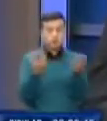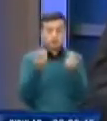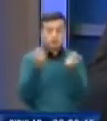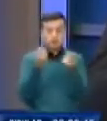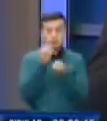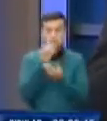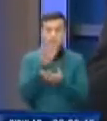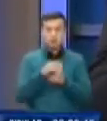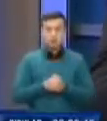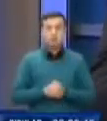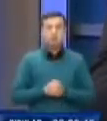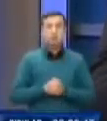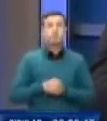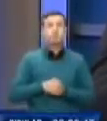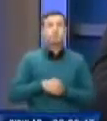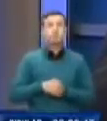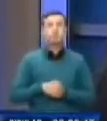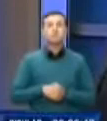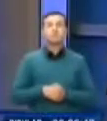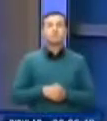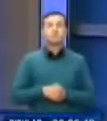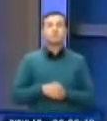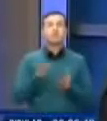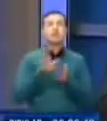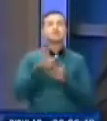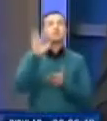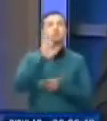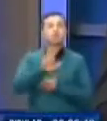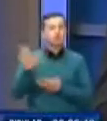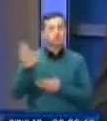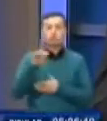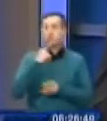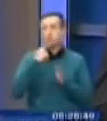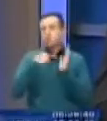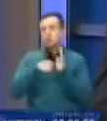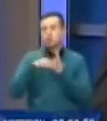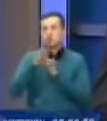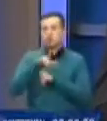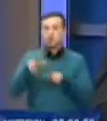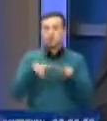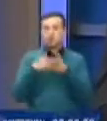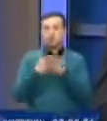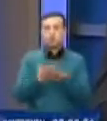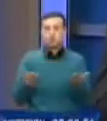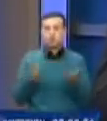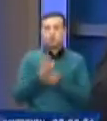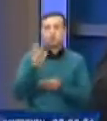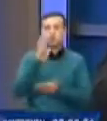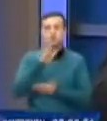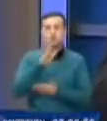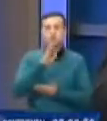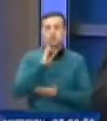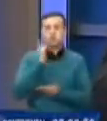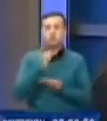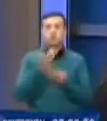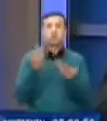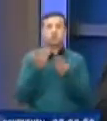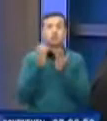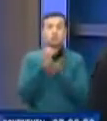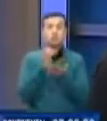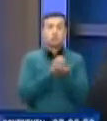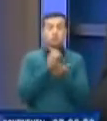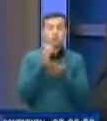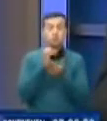rápidamente los simuladores de las escuelas por ejemplo de nuestra escuela en donde se dan cursos